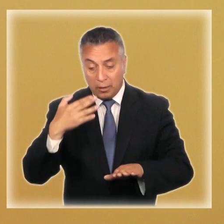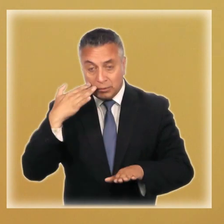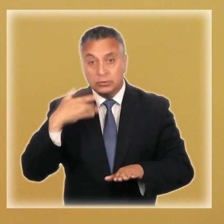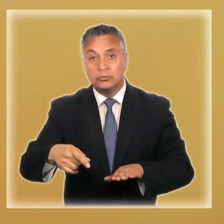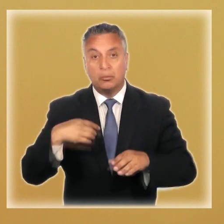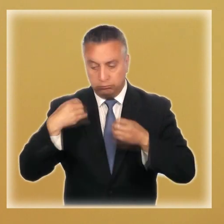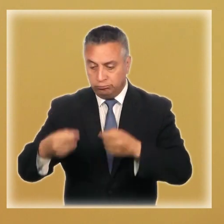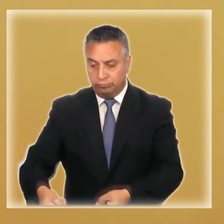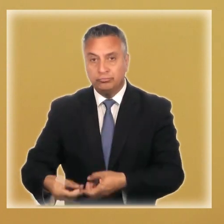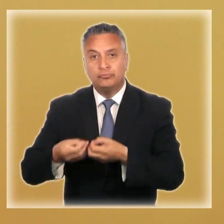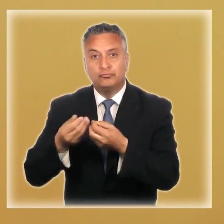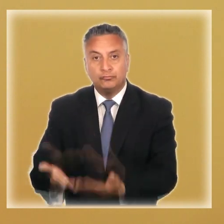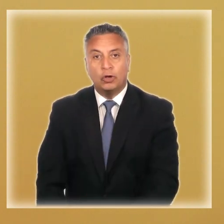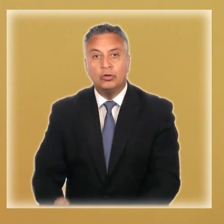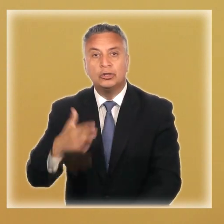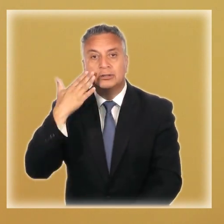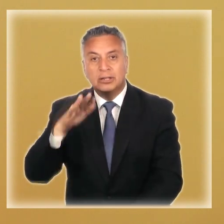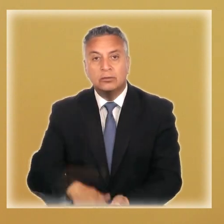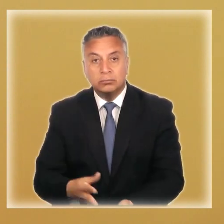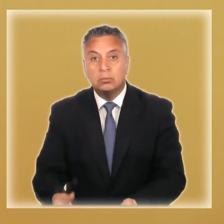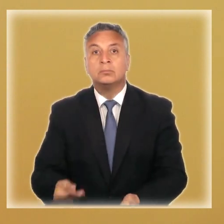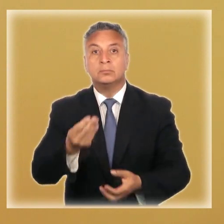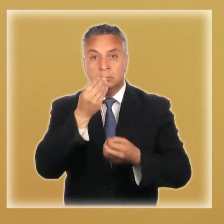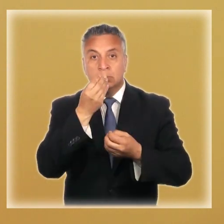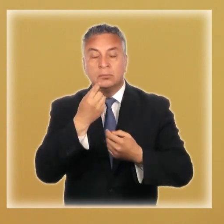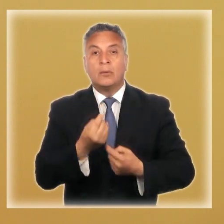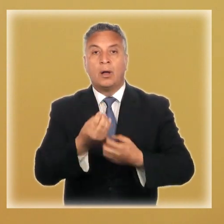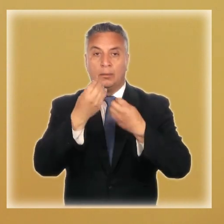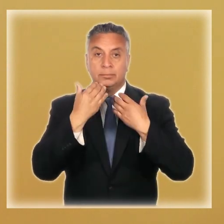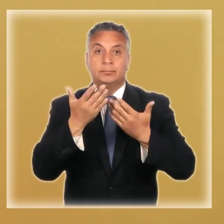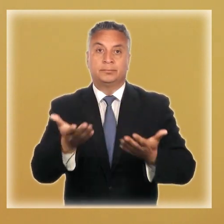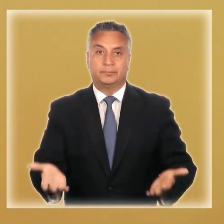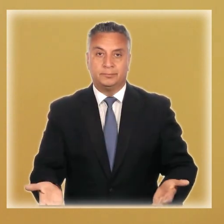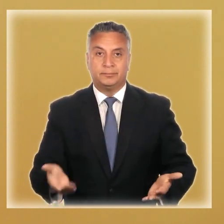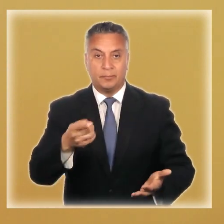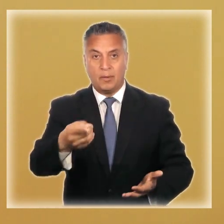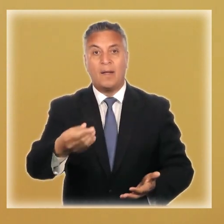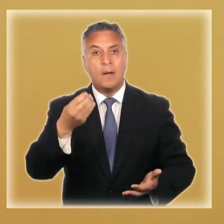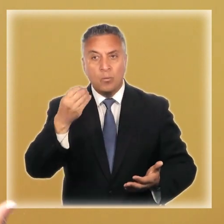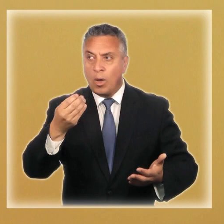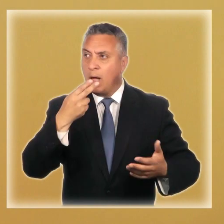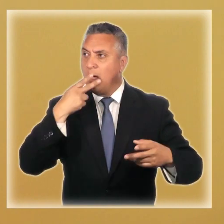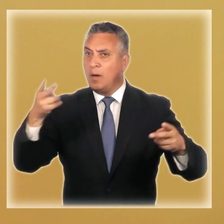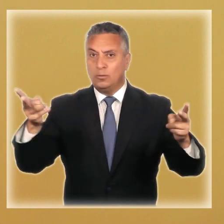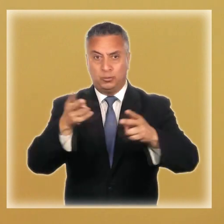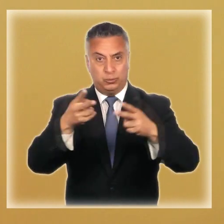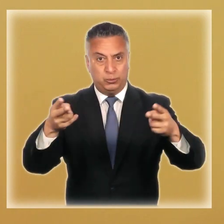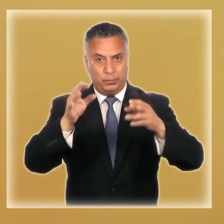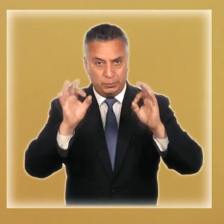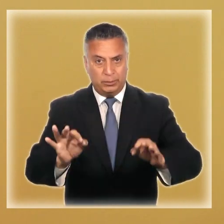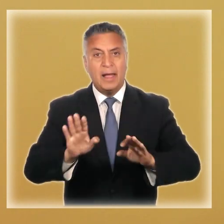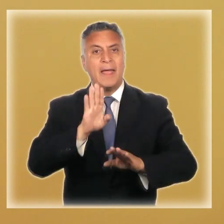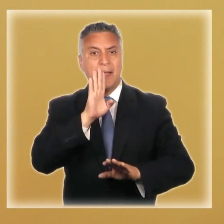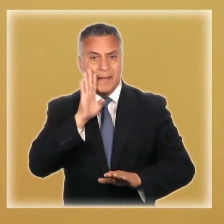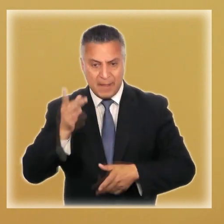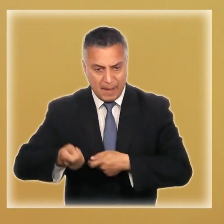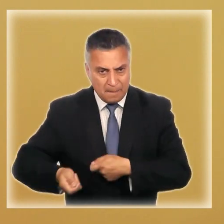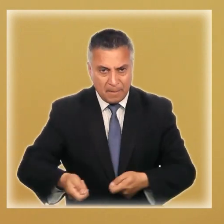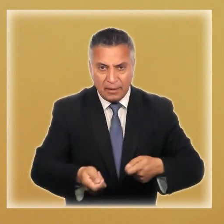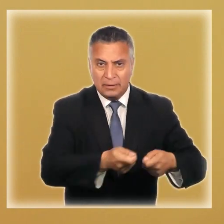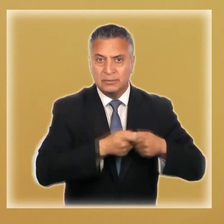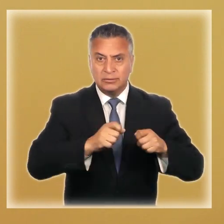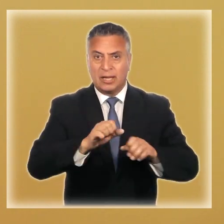es cierto?, y los niños llevárselo ahora a la cara y a las manos, y de esta manera, manteniendo una buena ventilación, una buena